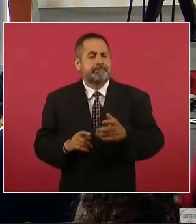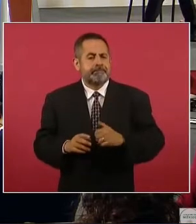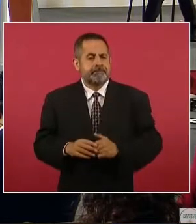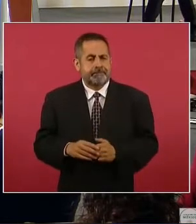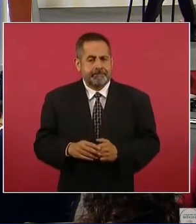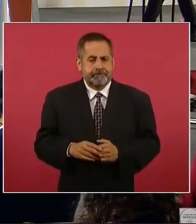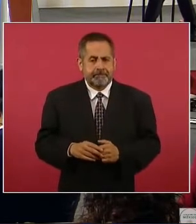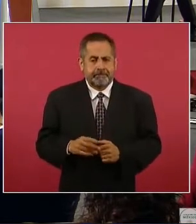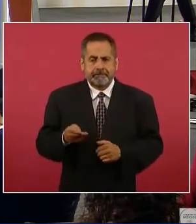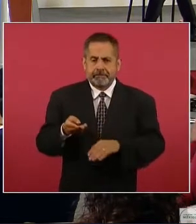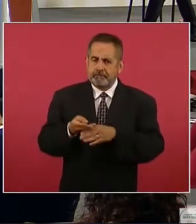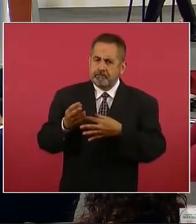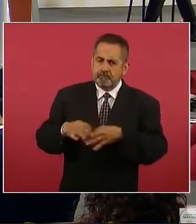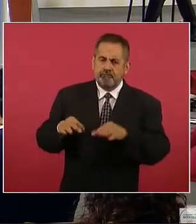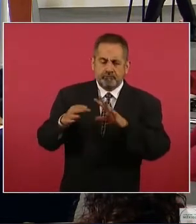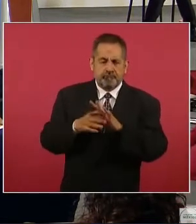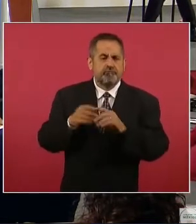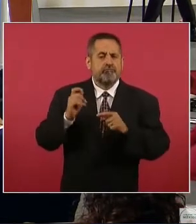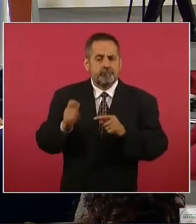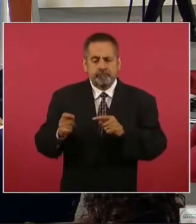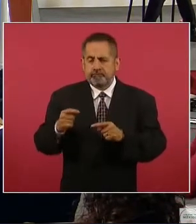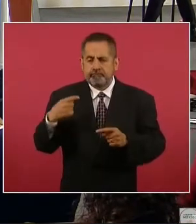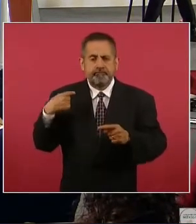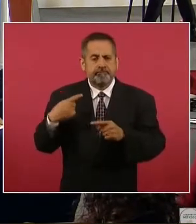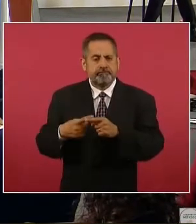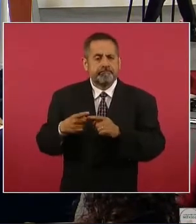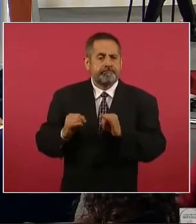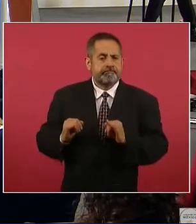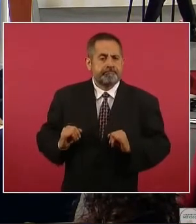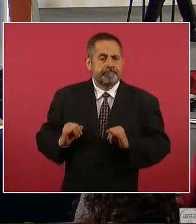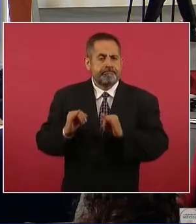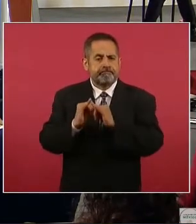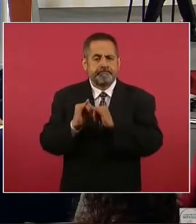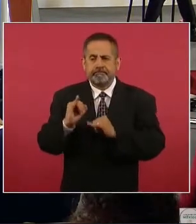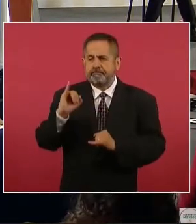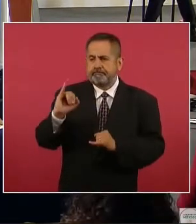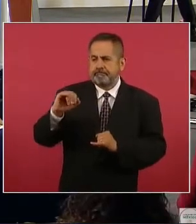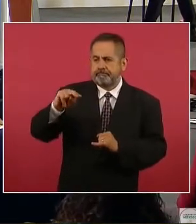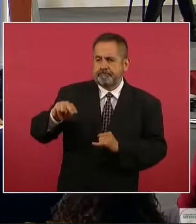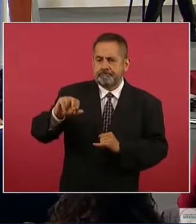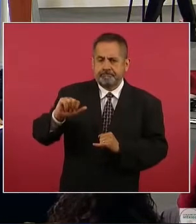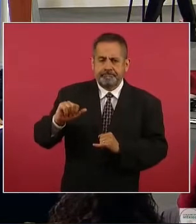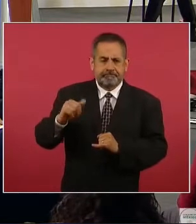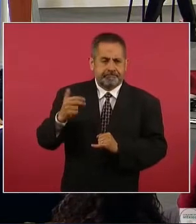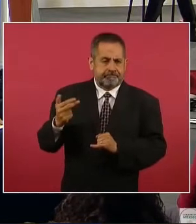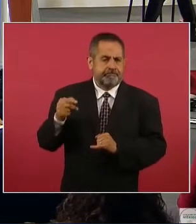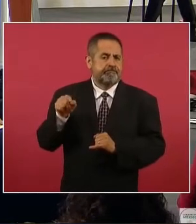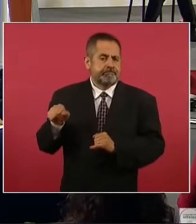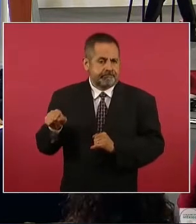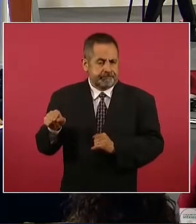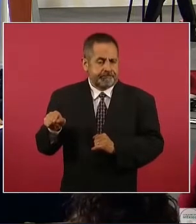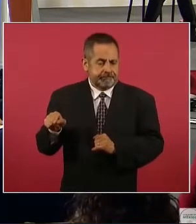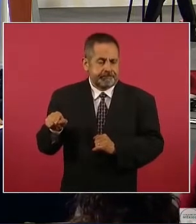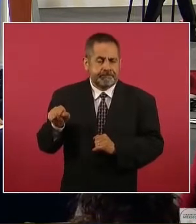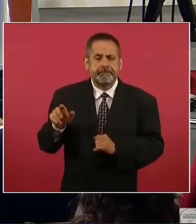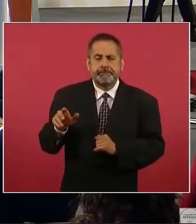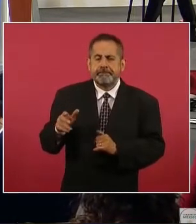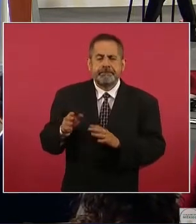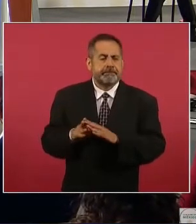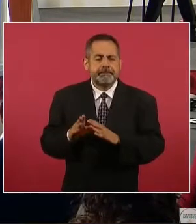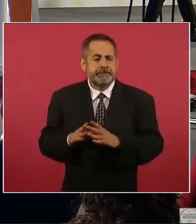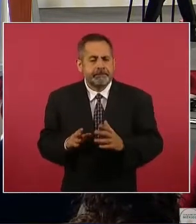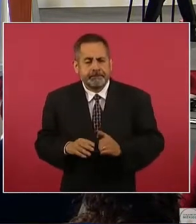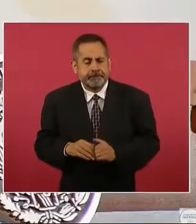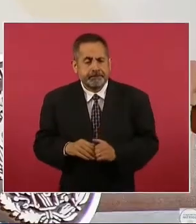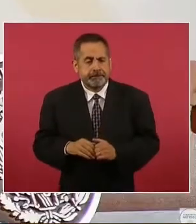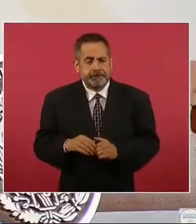tan importante que viene desarrollando el instituto nacional de antropología historia ya en la ocasión anterior